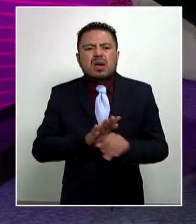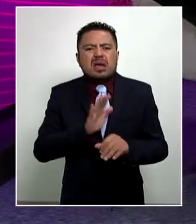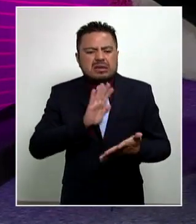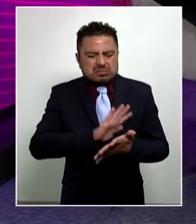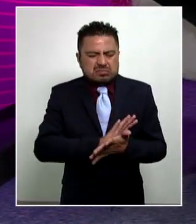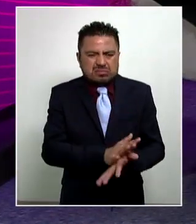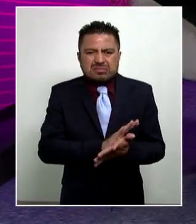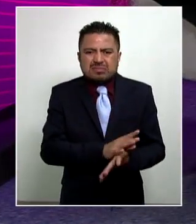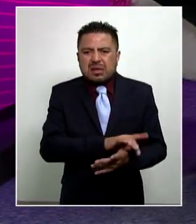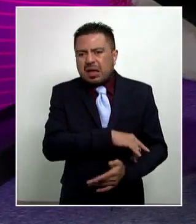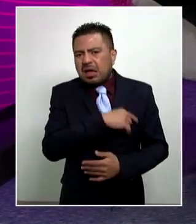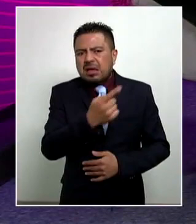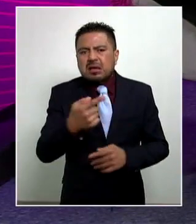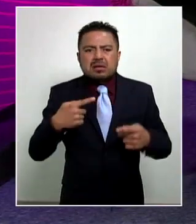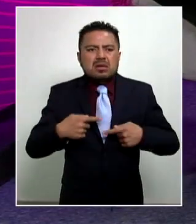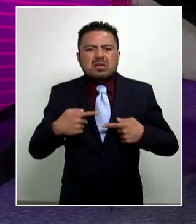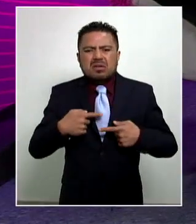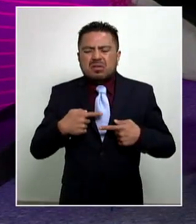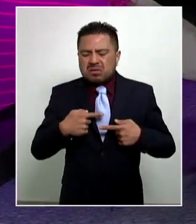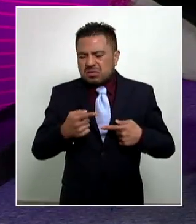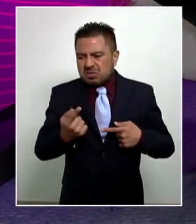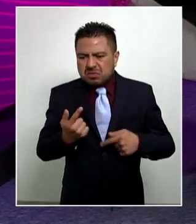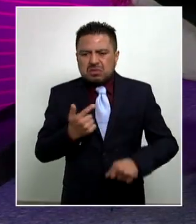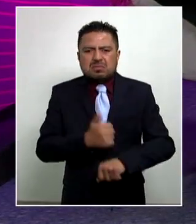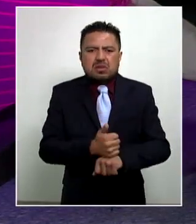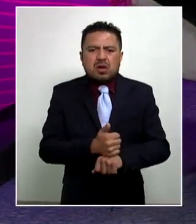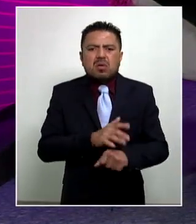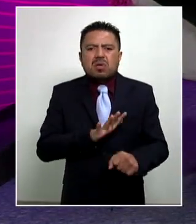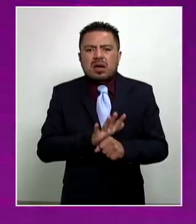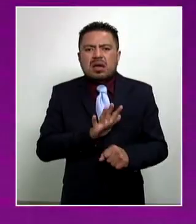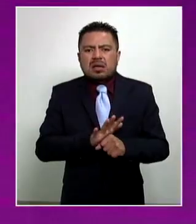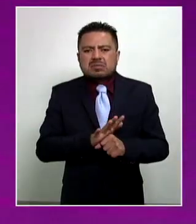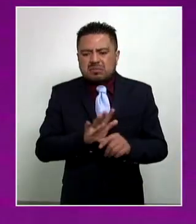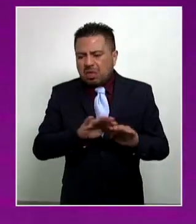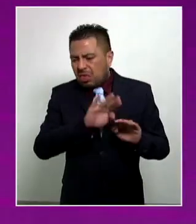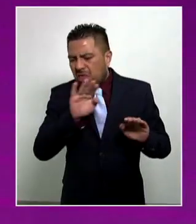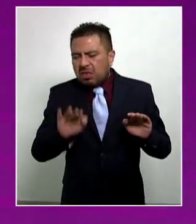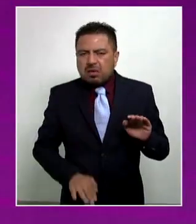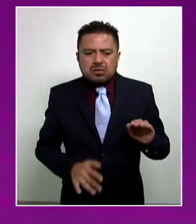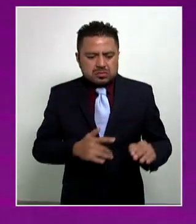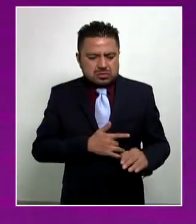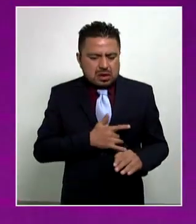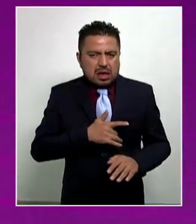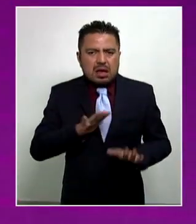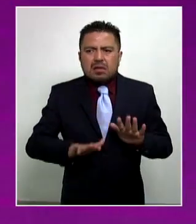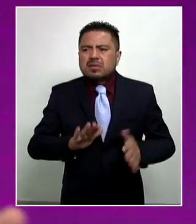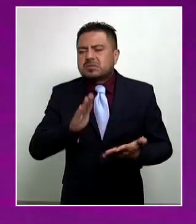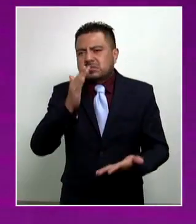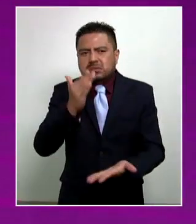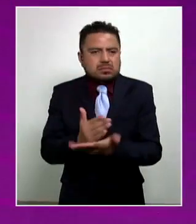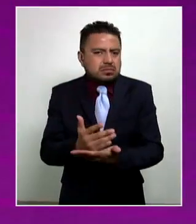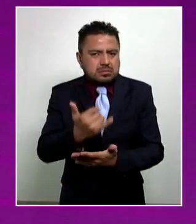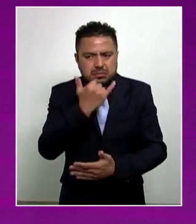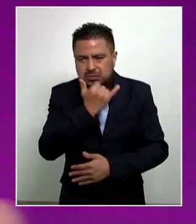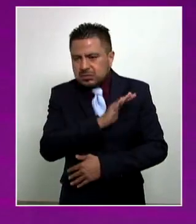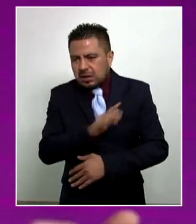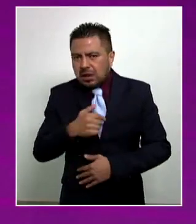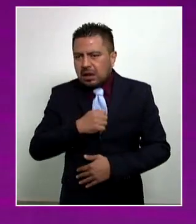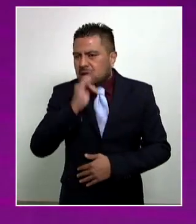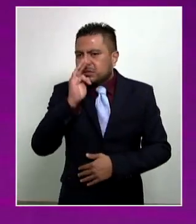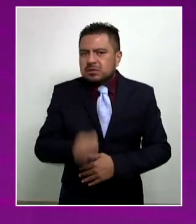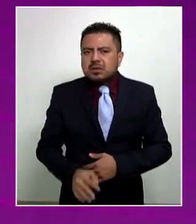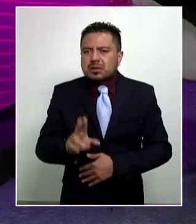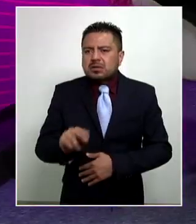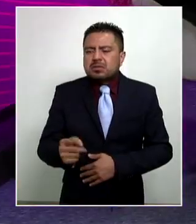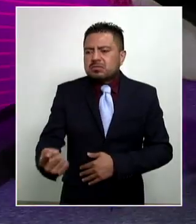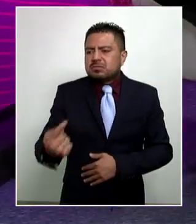un discurso fuera de lugar o que te coloca en una posición de inferioridad, tú sueles decir, basta, ya no voy a seguir aceptando este tipo